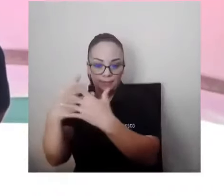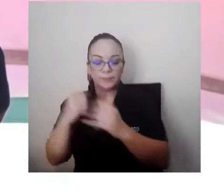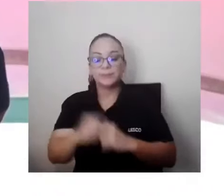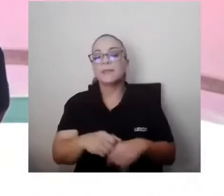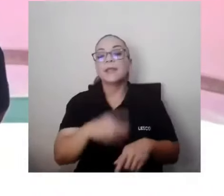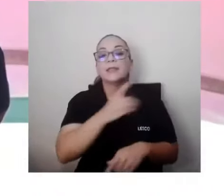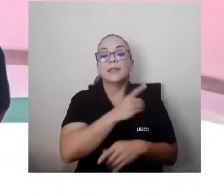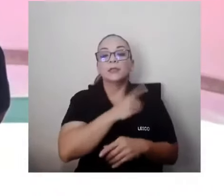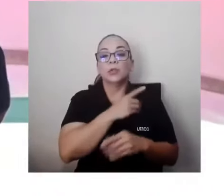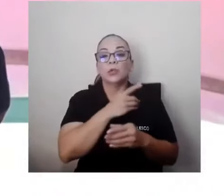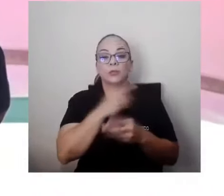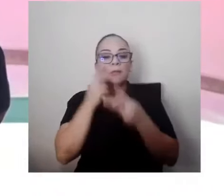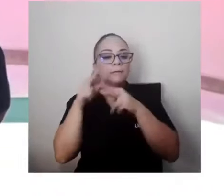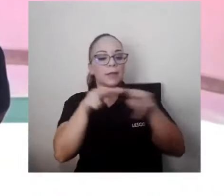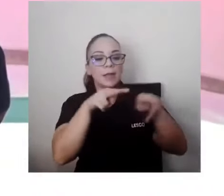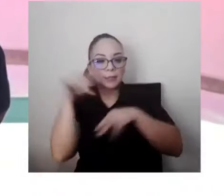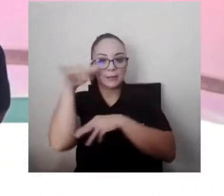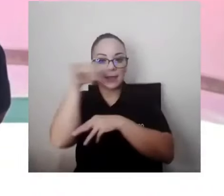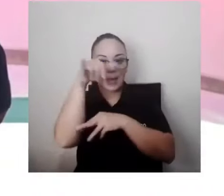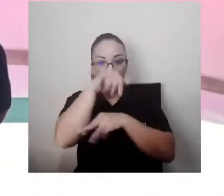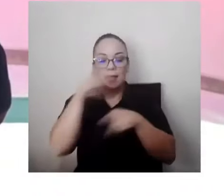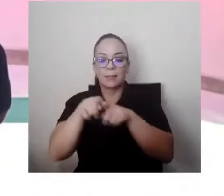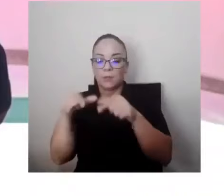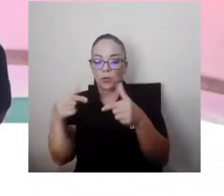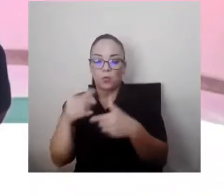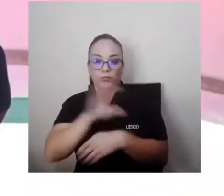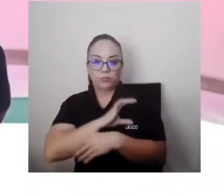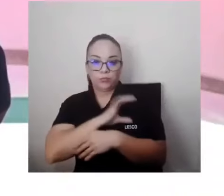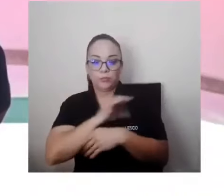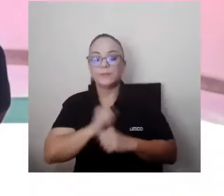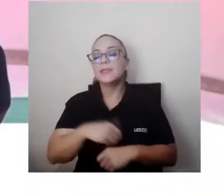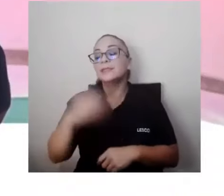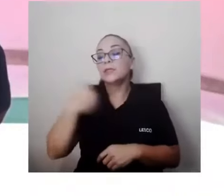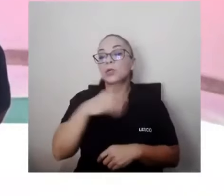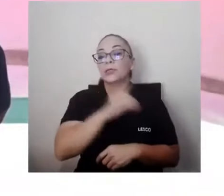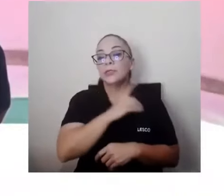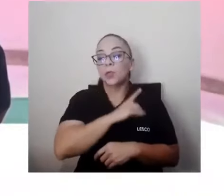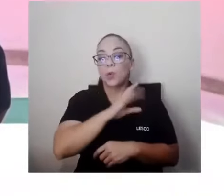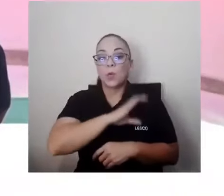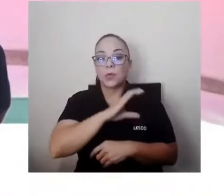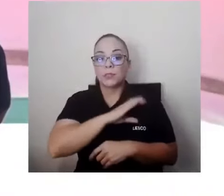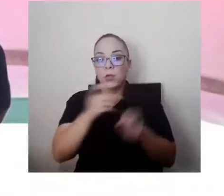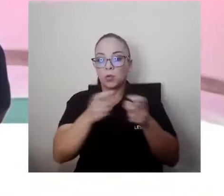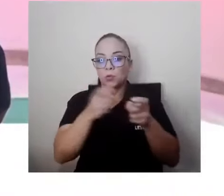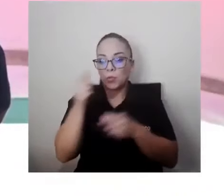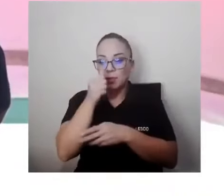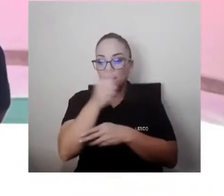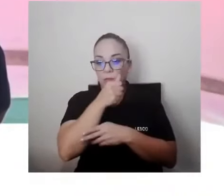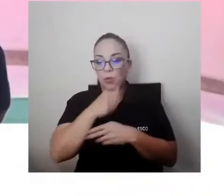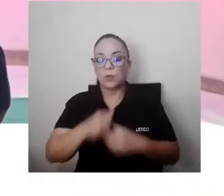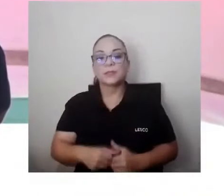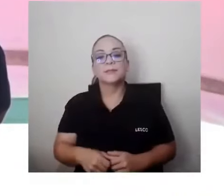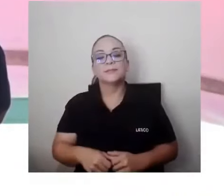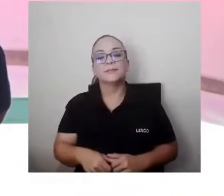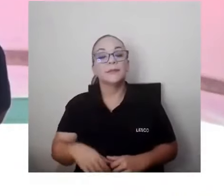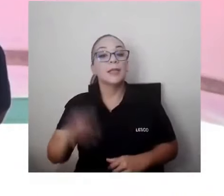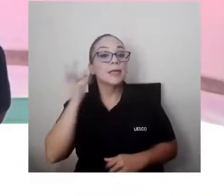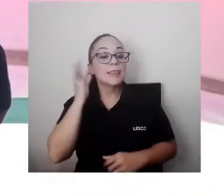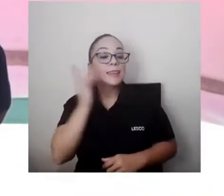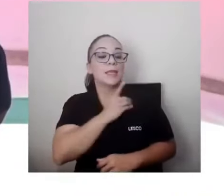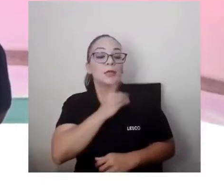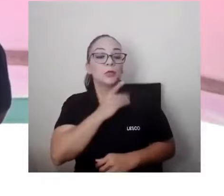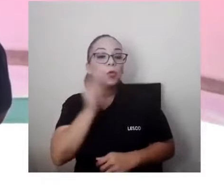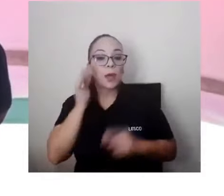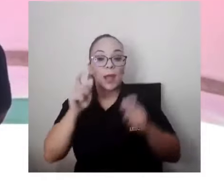Vigilancia Aérea y oficiales, señor director de la Policía de Control de Drogas, señora directora de la